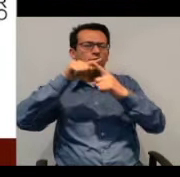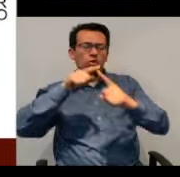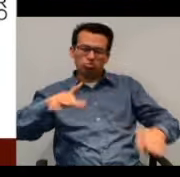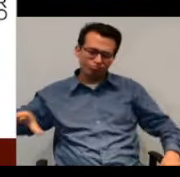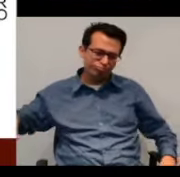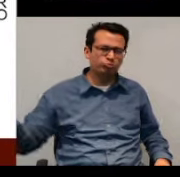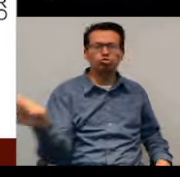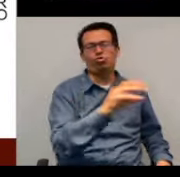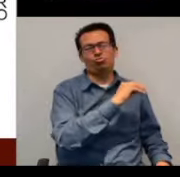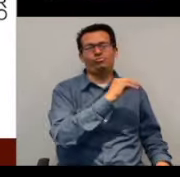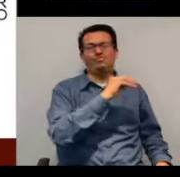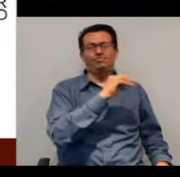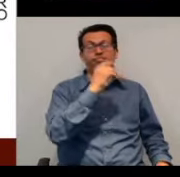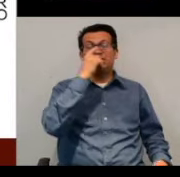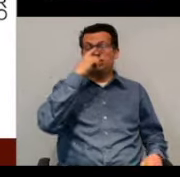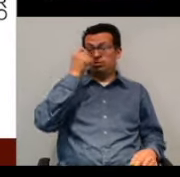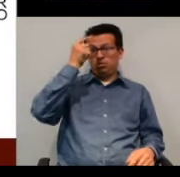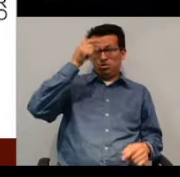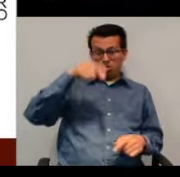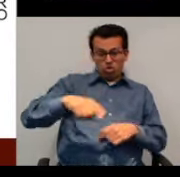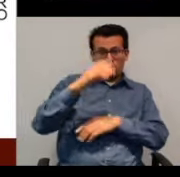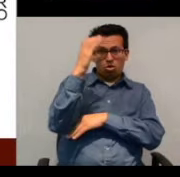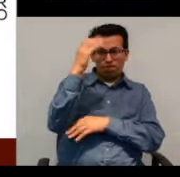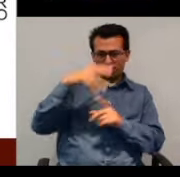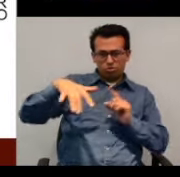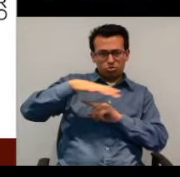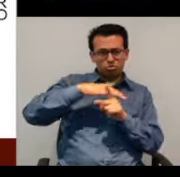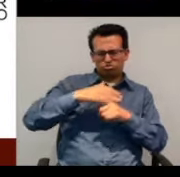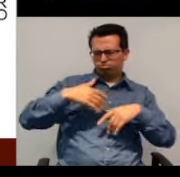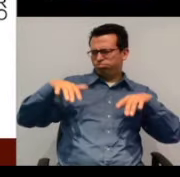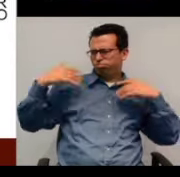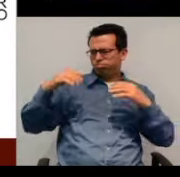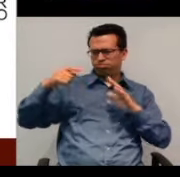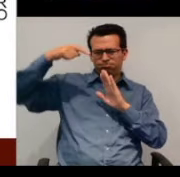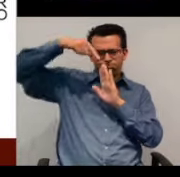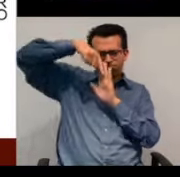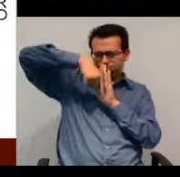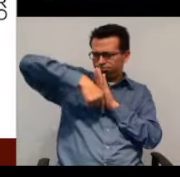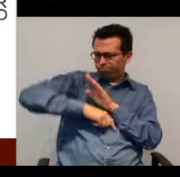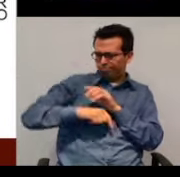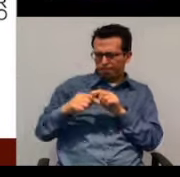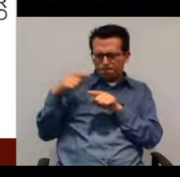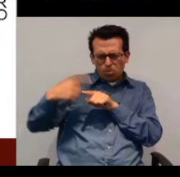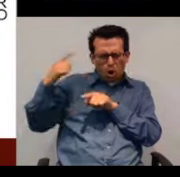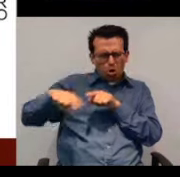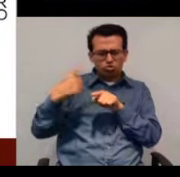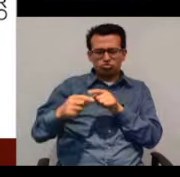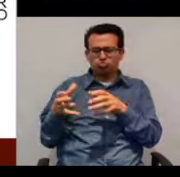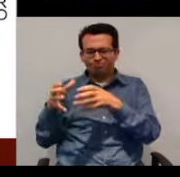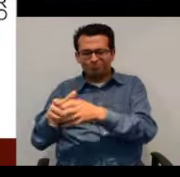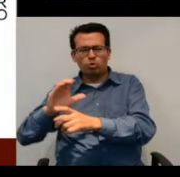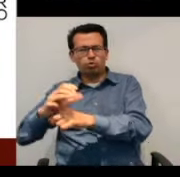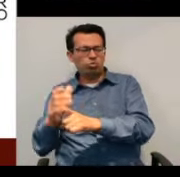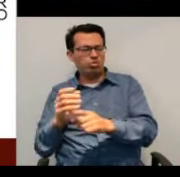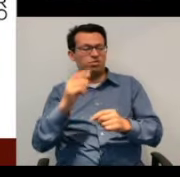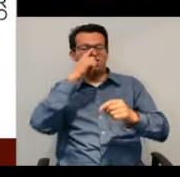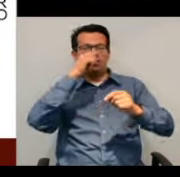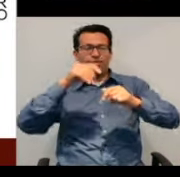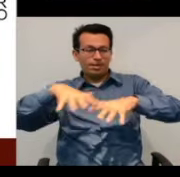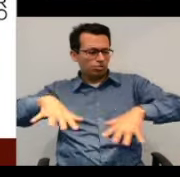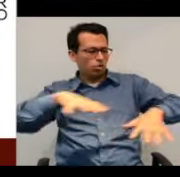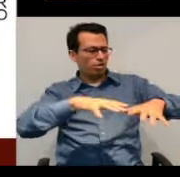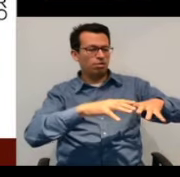reconociendo la complejidad del contexto colombiano, la pluralidad de culturas y territorios y las múltiples expresiones de